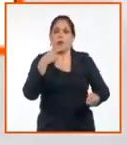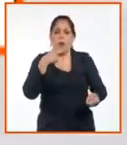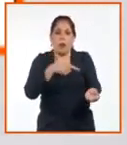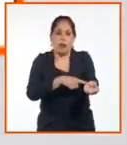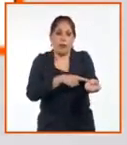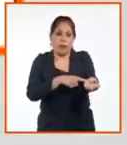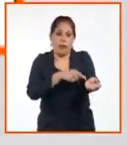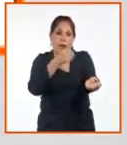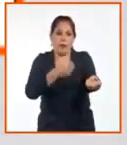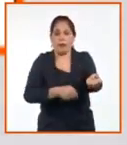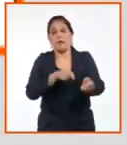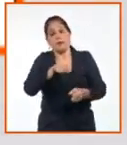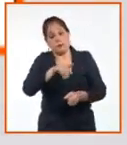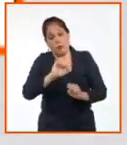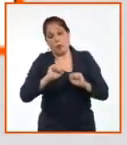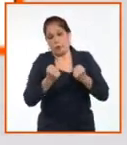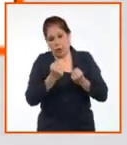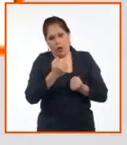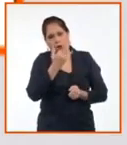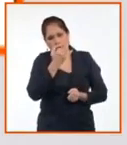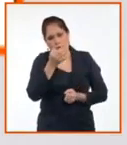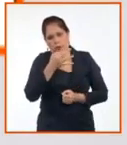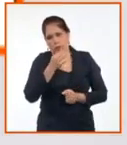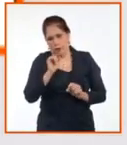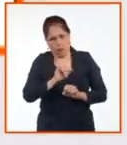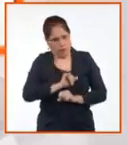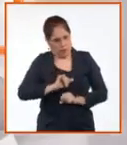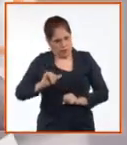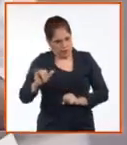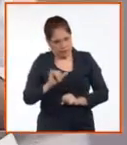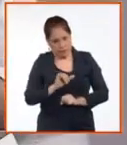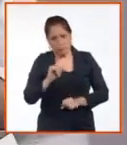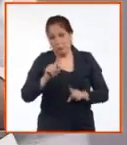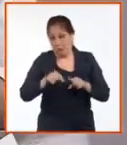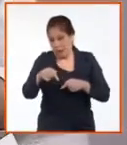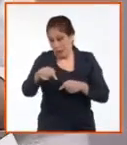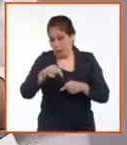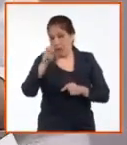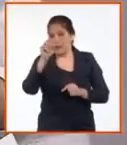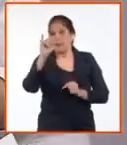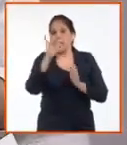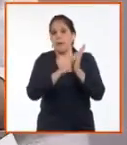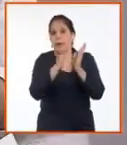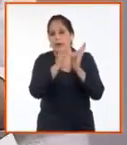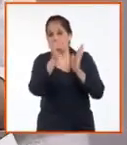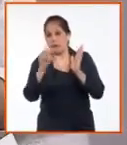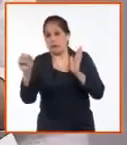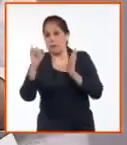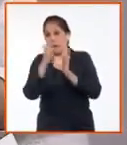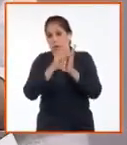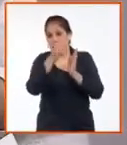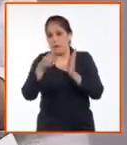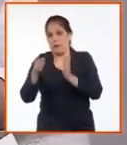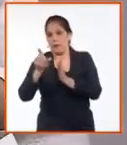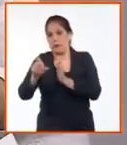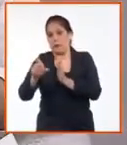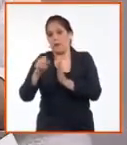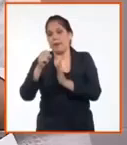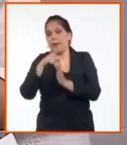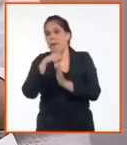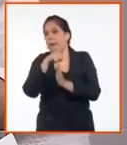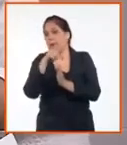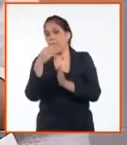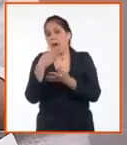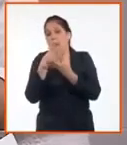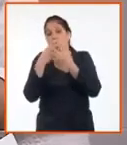presencia pero ha tenido sus afectaciones sobre todo acercándonos ahora al segundo semestre que se empiezan a terminar las materias primas y